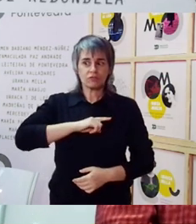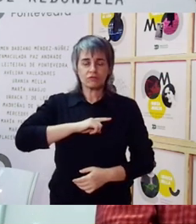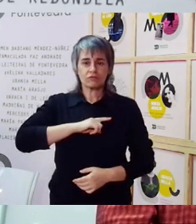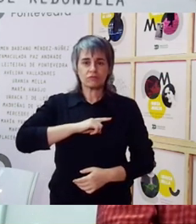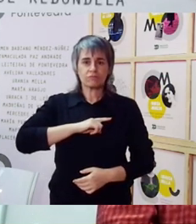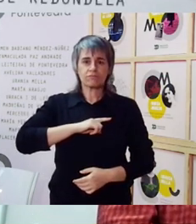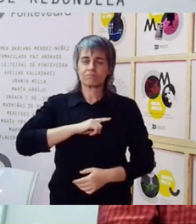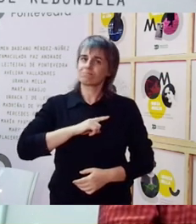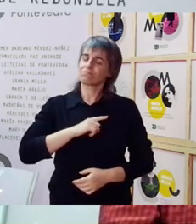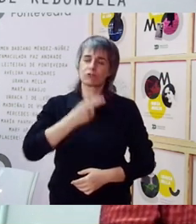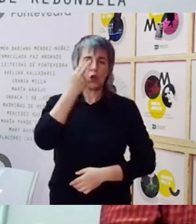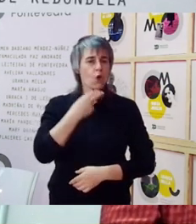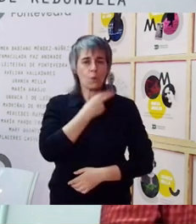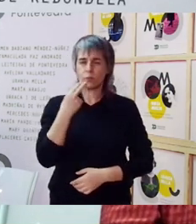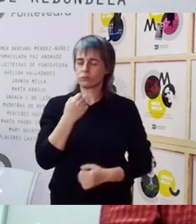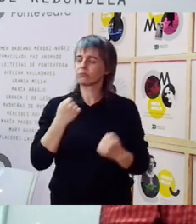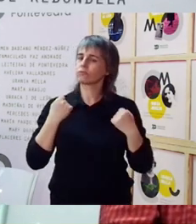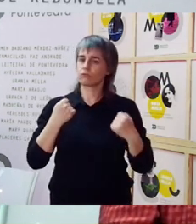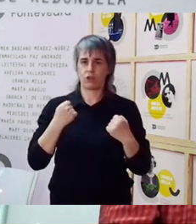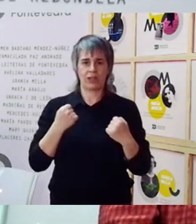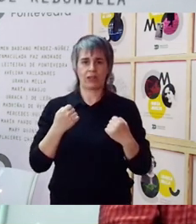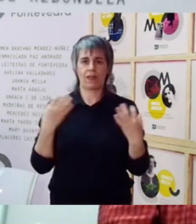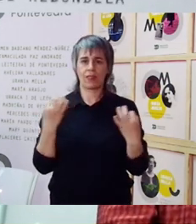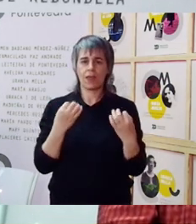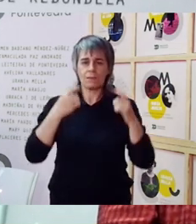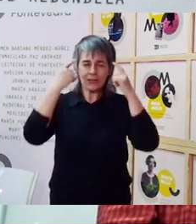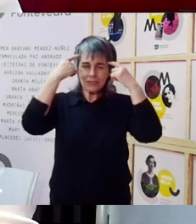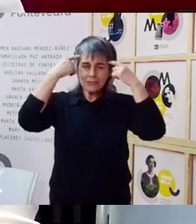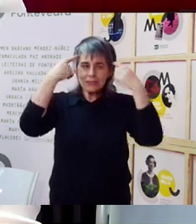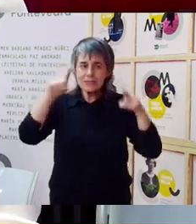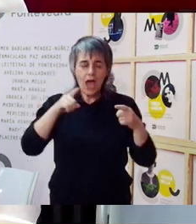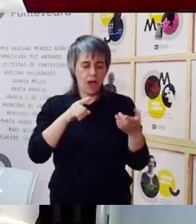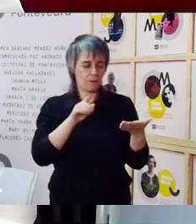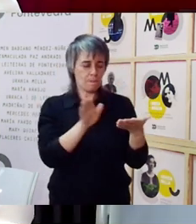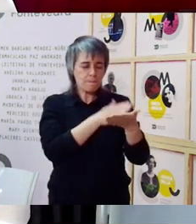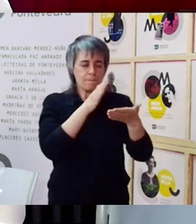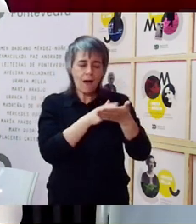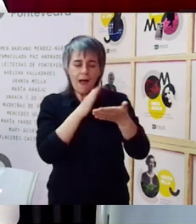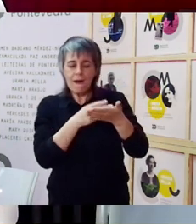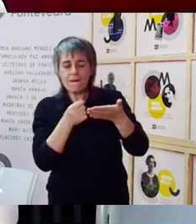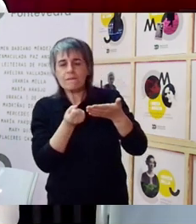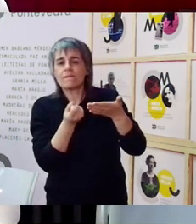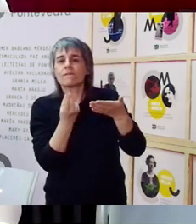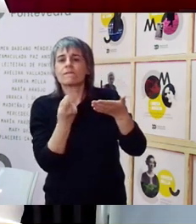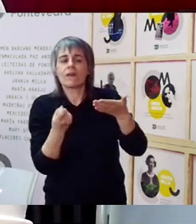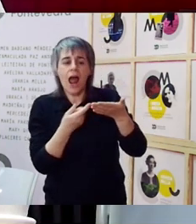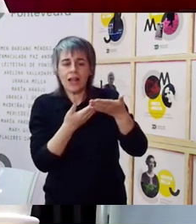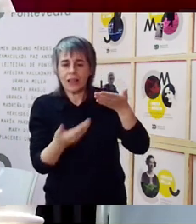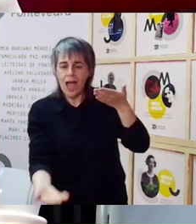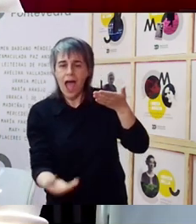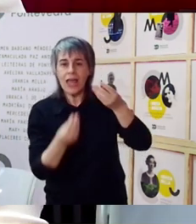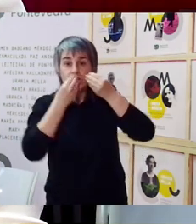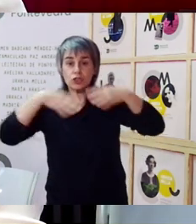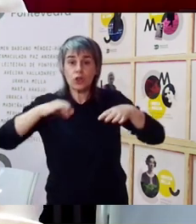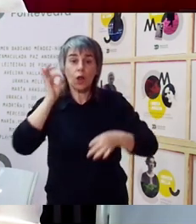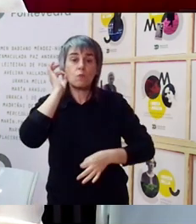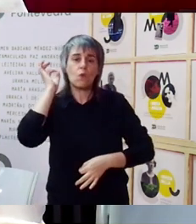un compromiso, contar as páxinas que faltan das historias de extraordinarias mulleres da nosa